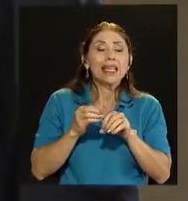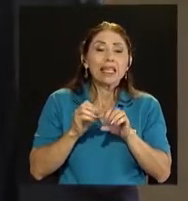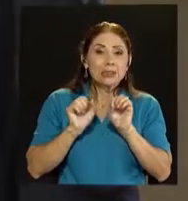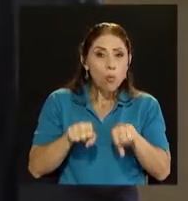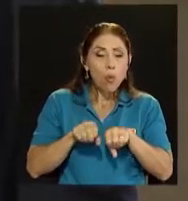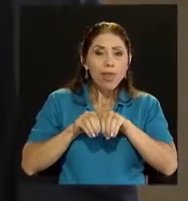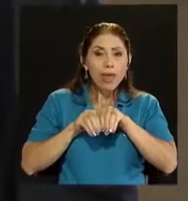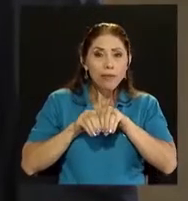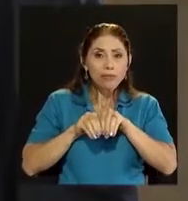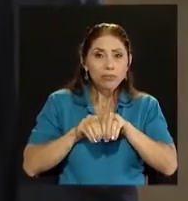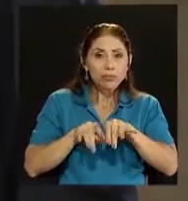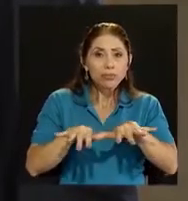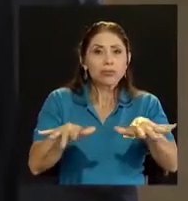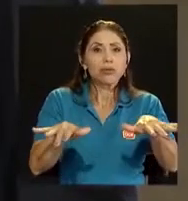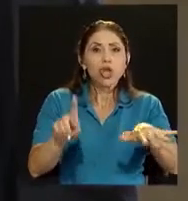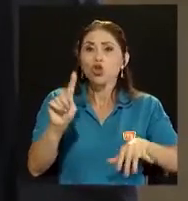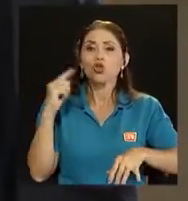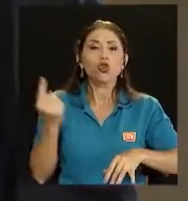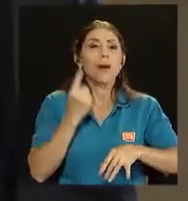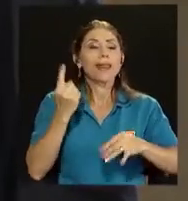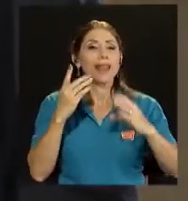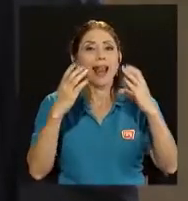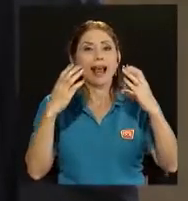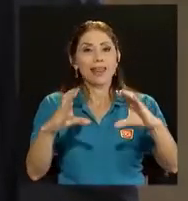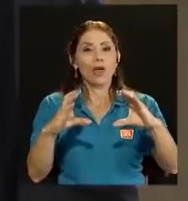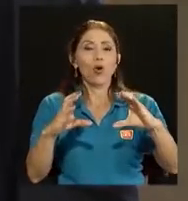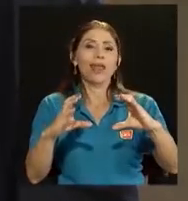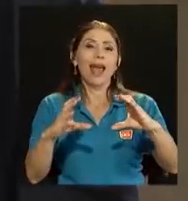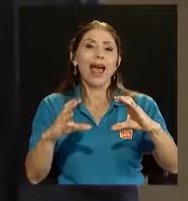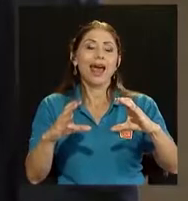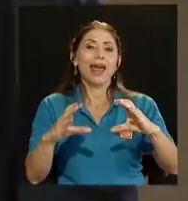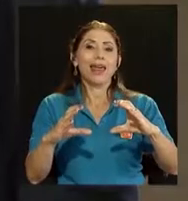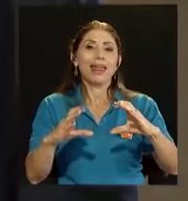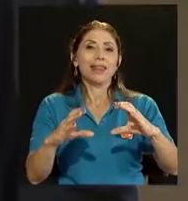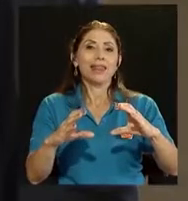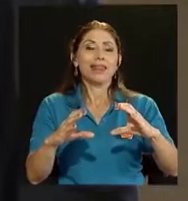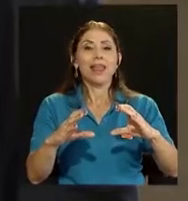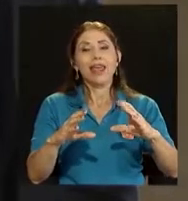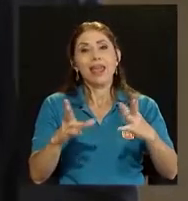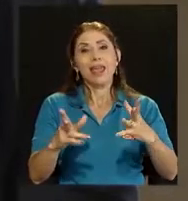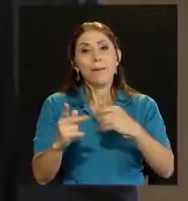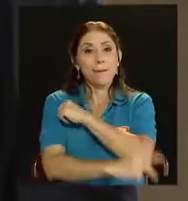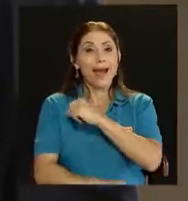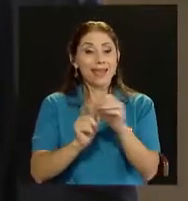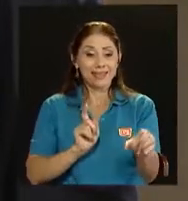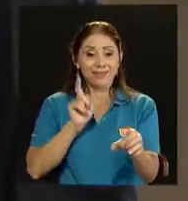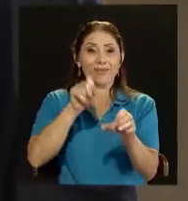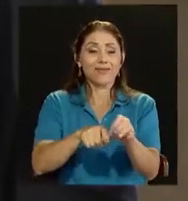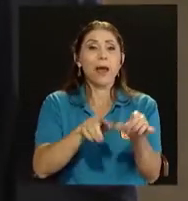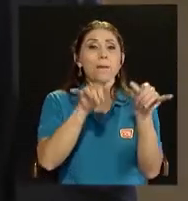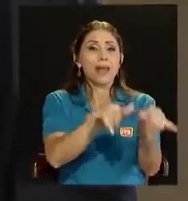expandir no solo la categoría de permanentes, sino también de